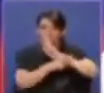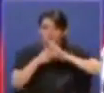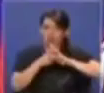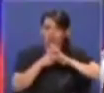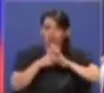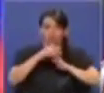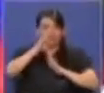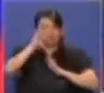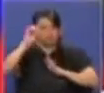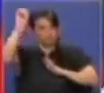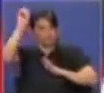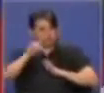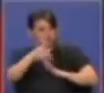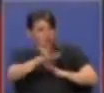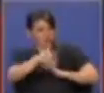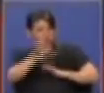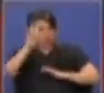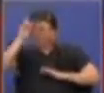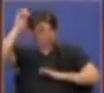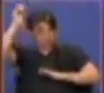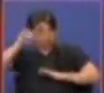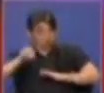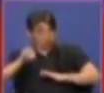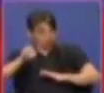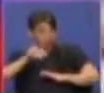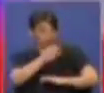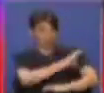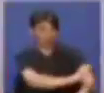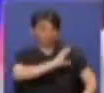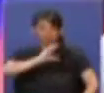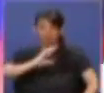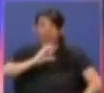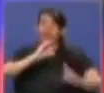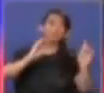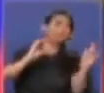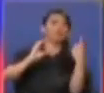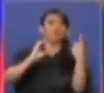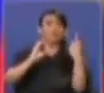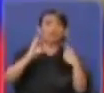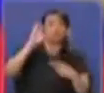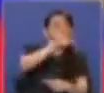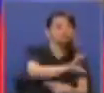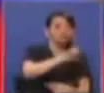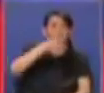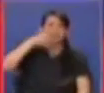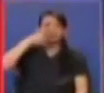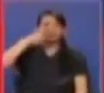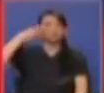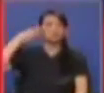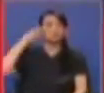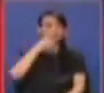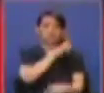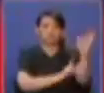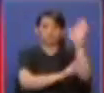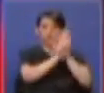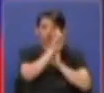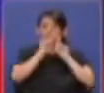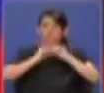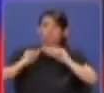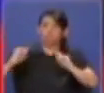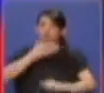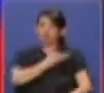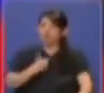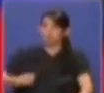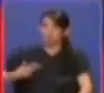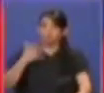o 60%. 60% regalías mineras, primero se invierten en la Amazonía para desarrollo local. Pero nuestro presidente ha hecho